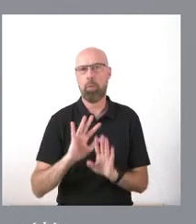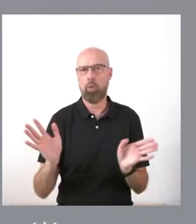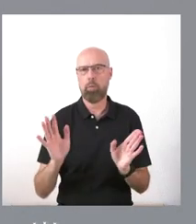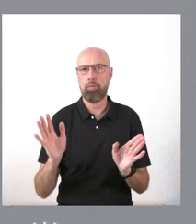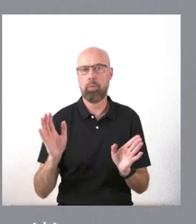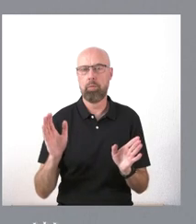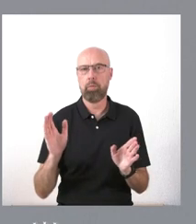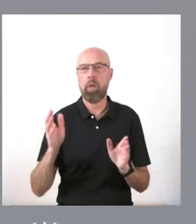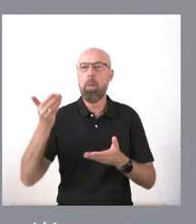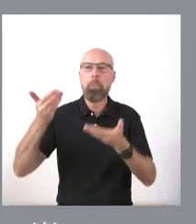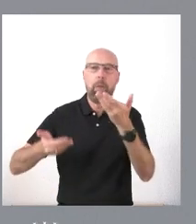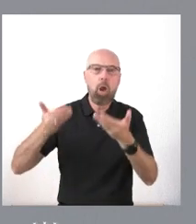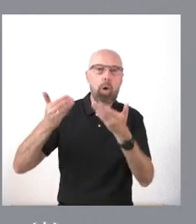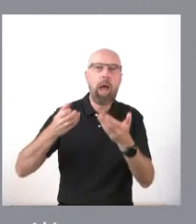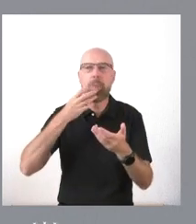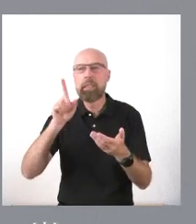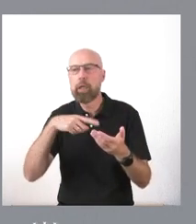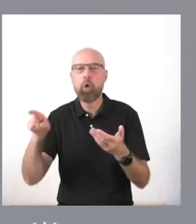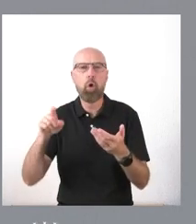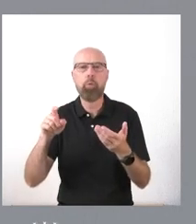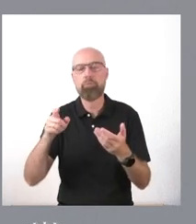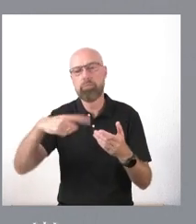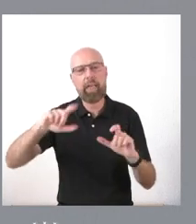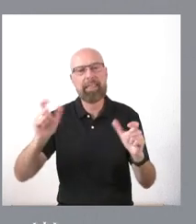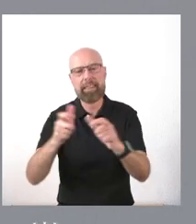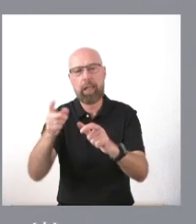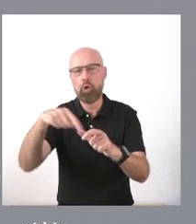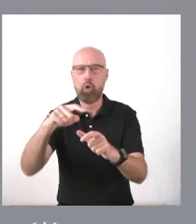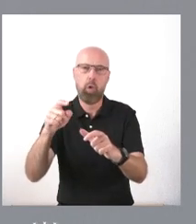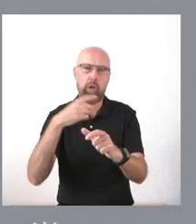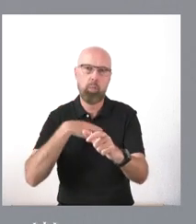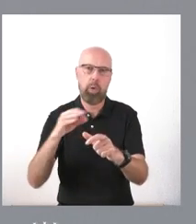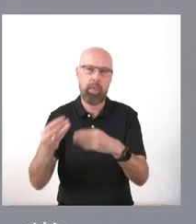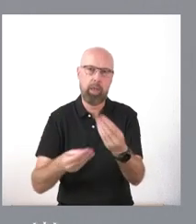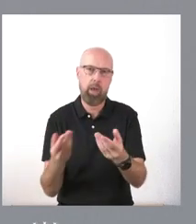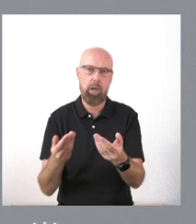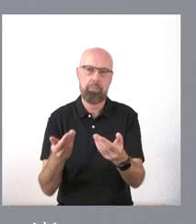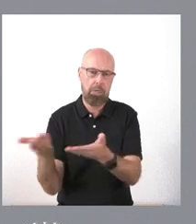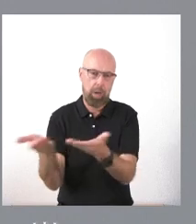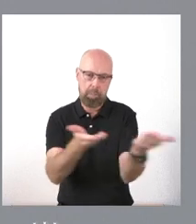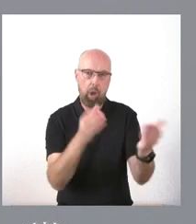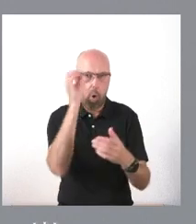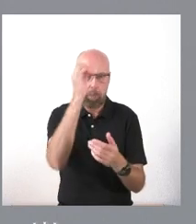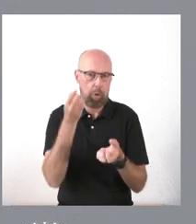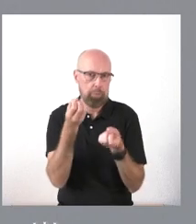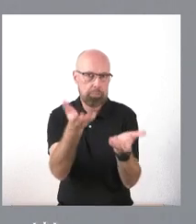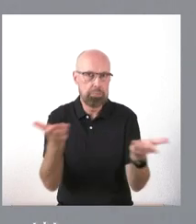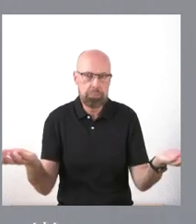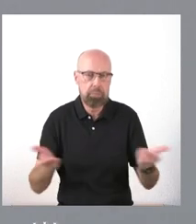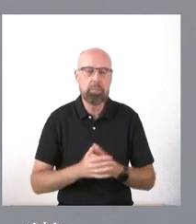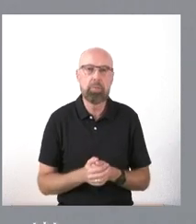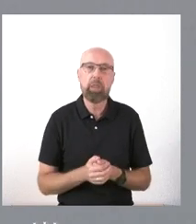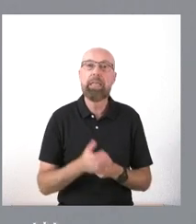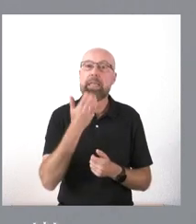de la visión general Los profesionales el sector y están invitados a hacerlo lógicamente si finalmente hay un cambio y